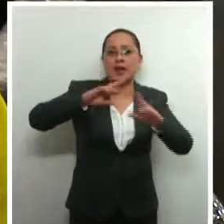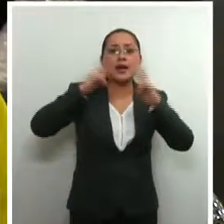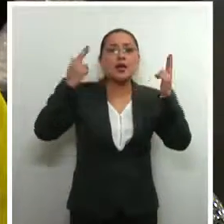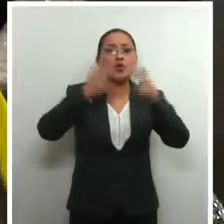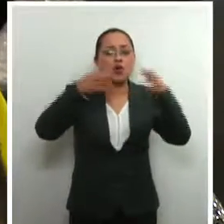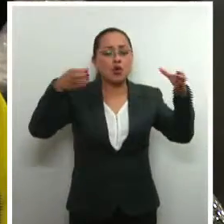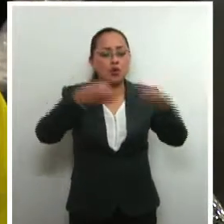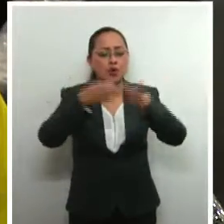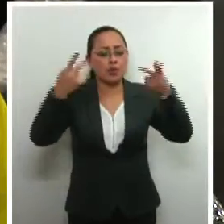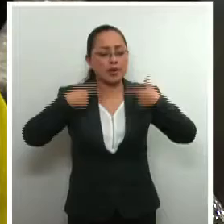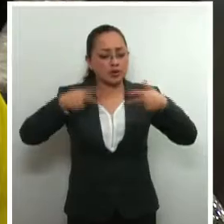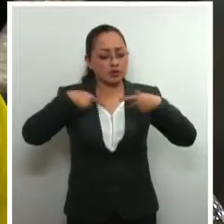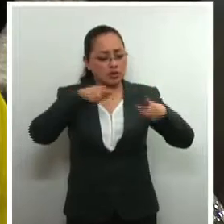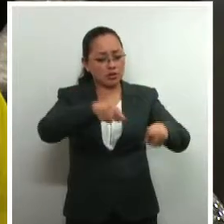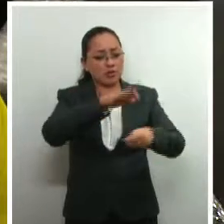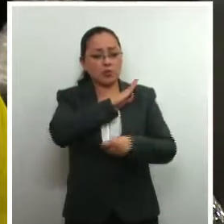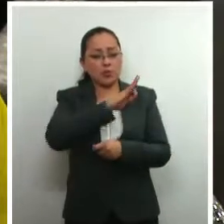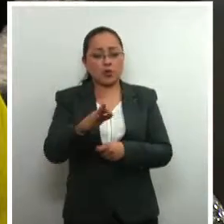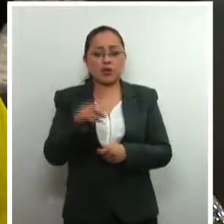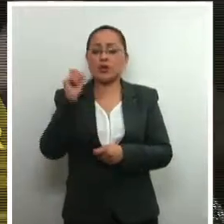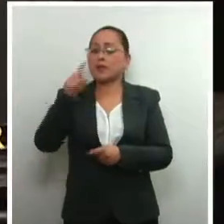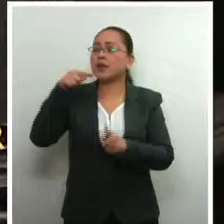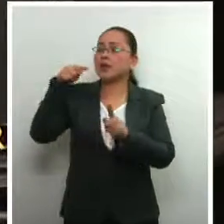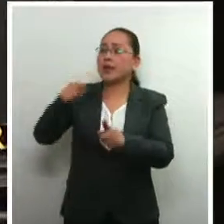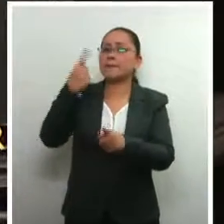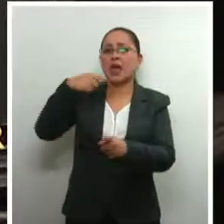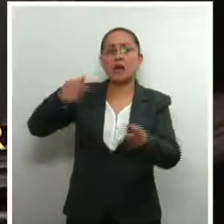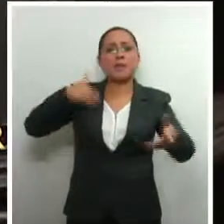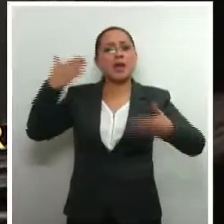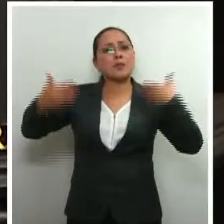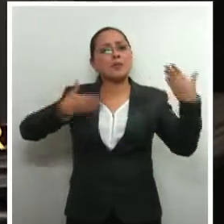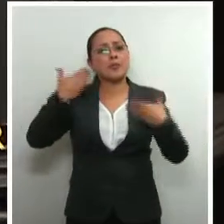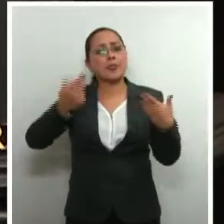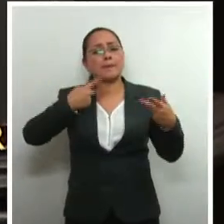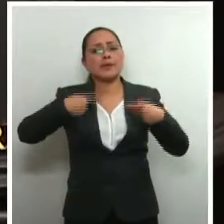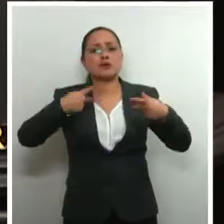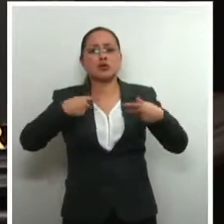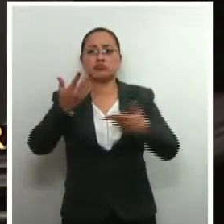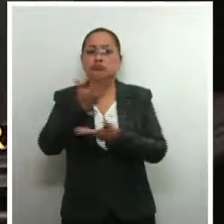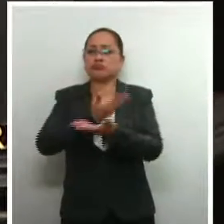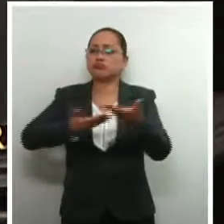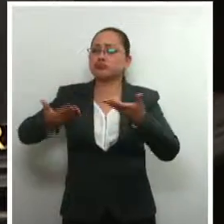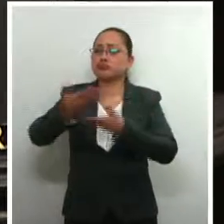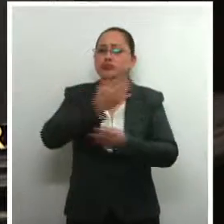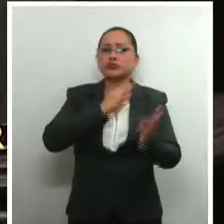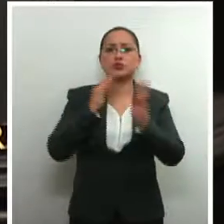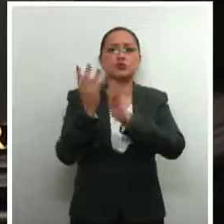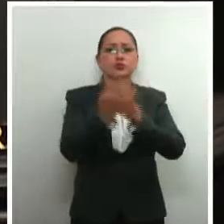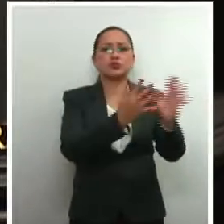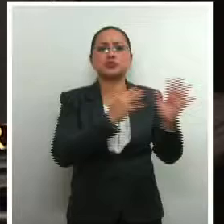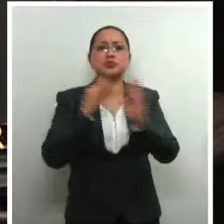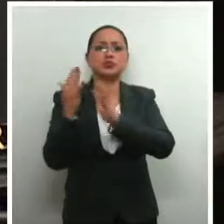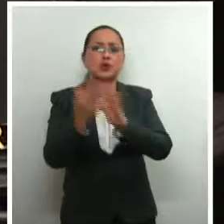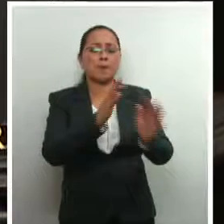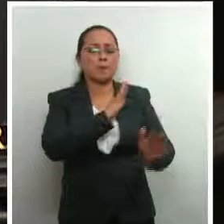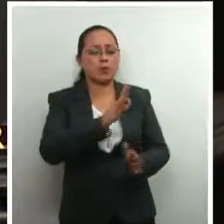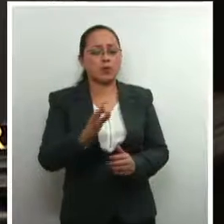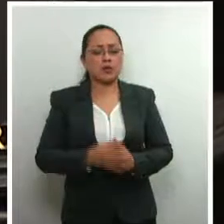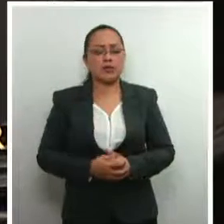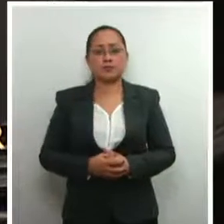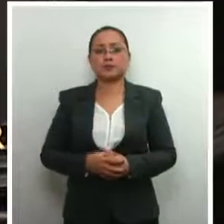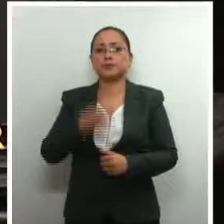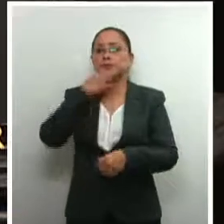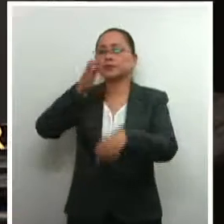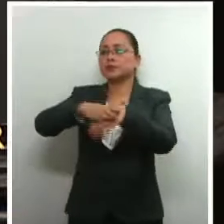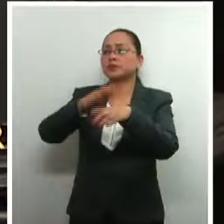las personas y especialmente para el disfrute de los transeúntes y de quienes pasamos por favor, por la orden ciudad.